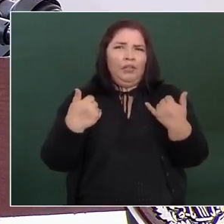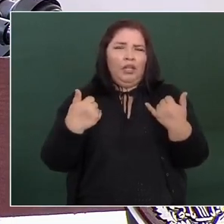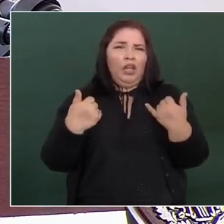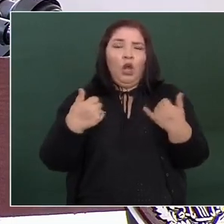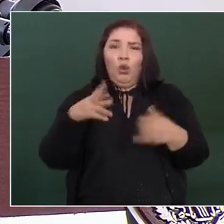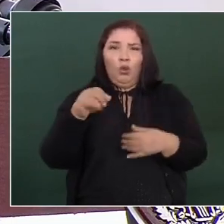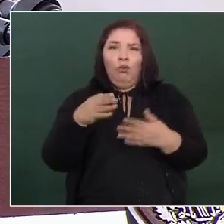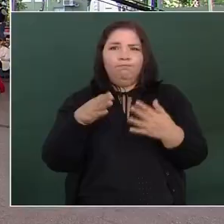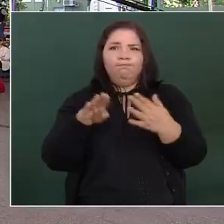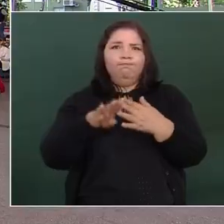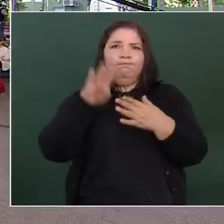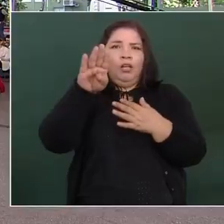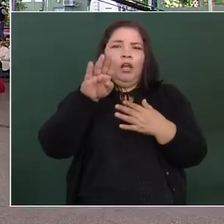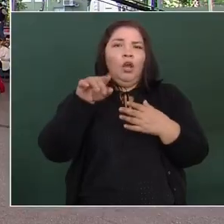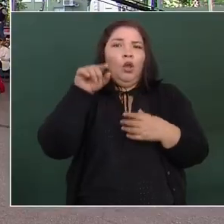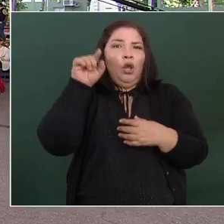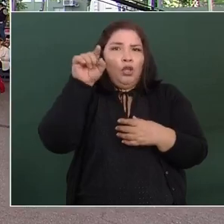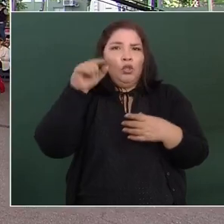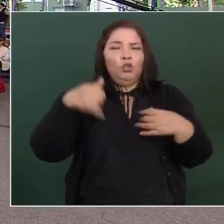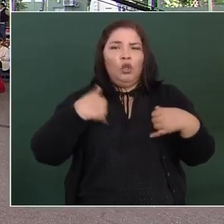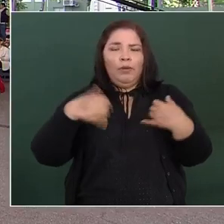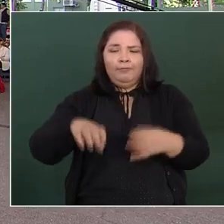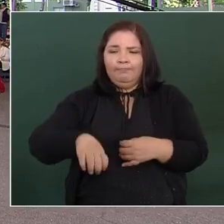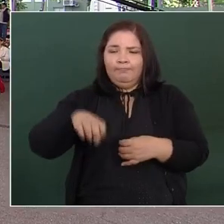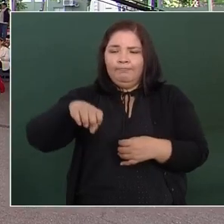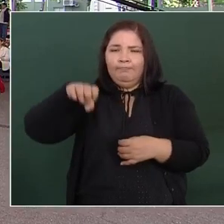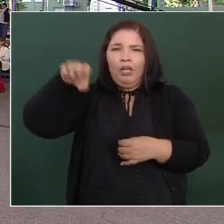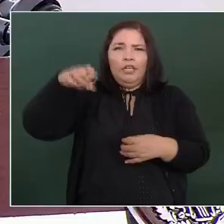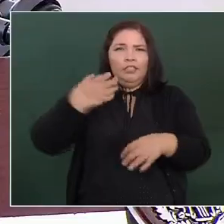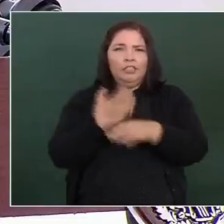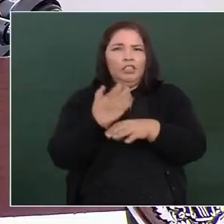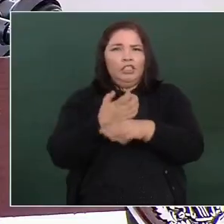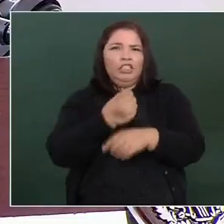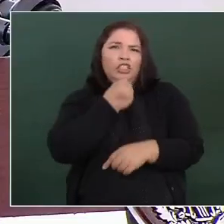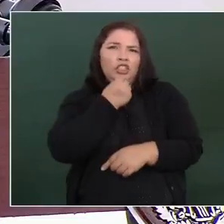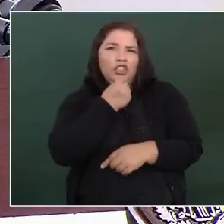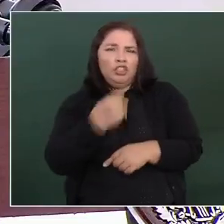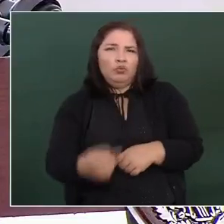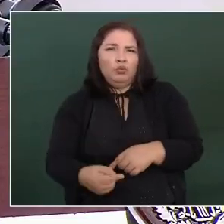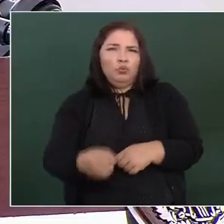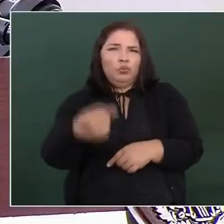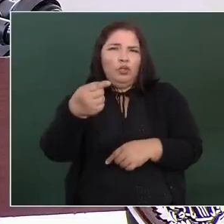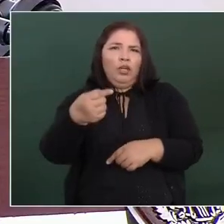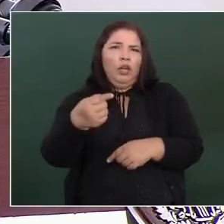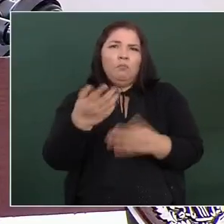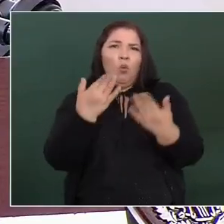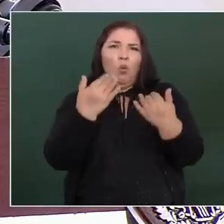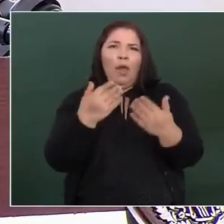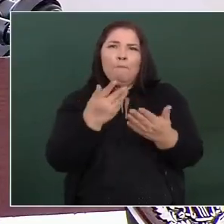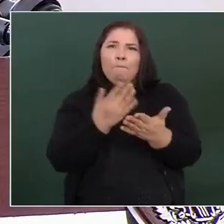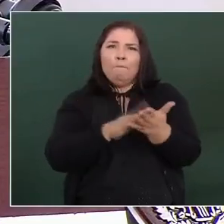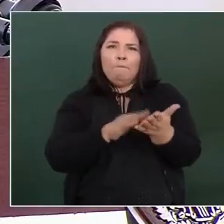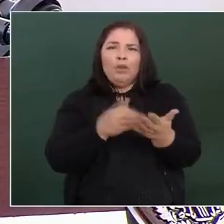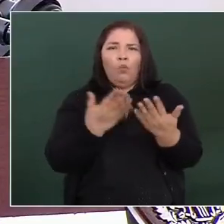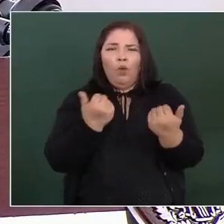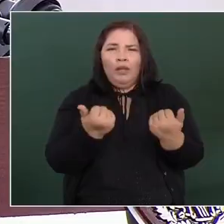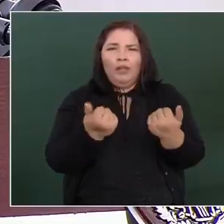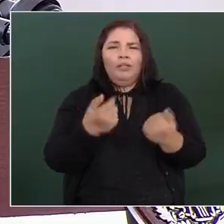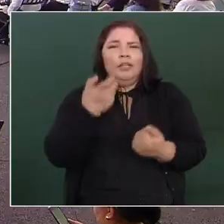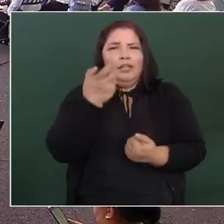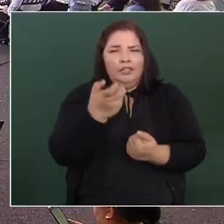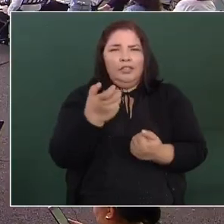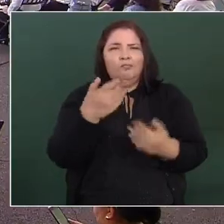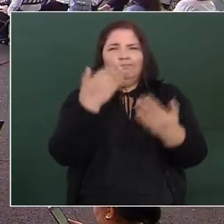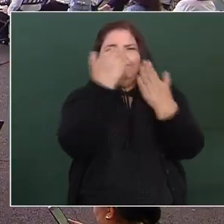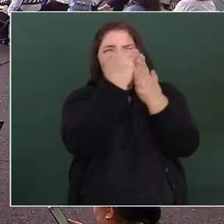son migrantes, en realidad son jóvenes que han crecido, vivido en Estados Unidos y tienen una situación irregular. Entonces, estos son